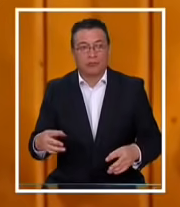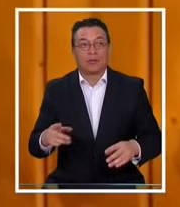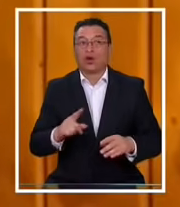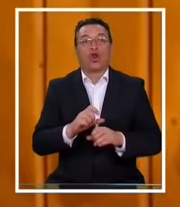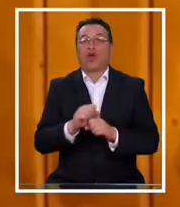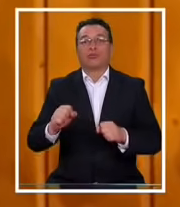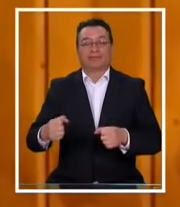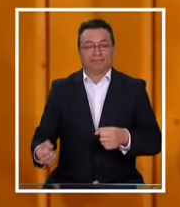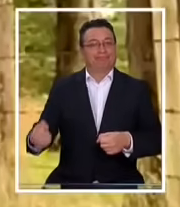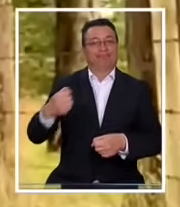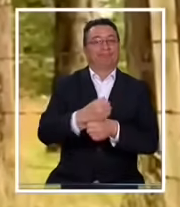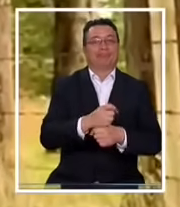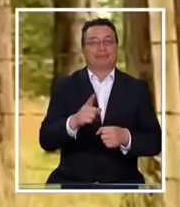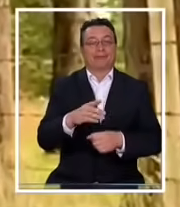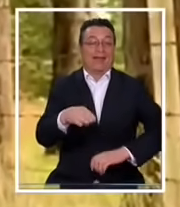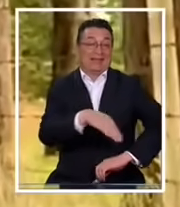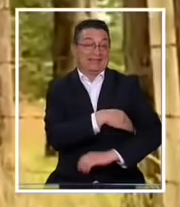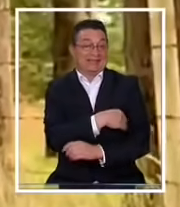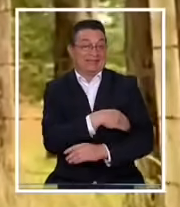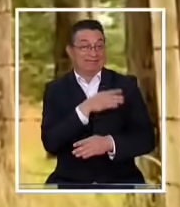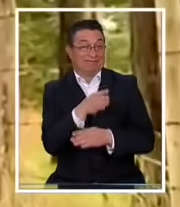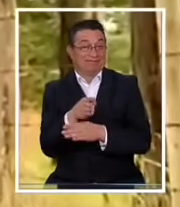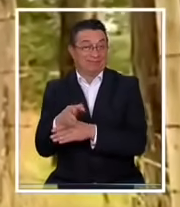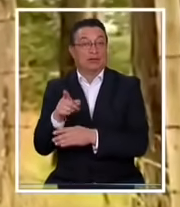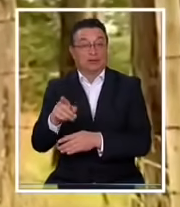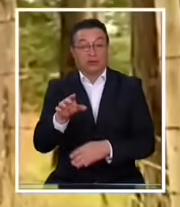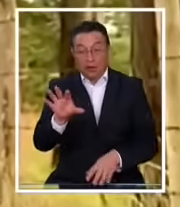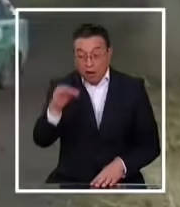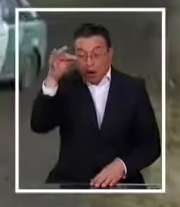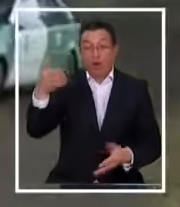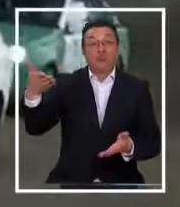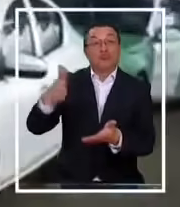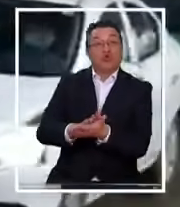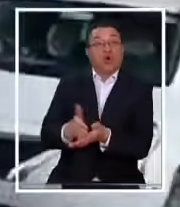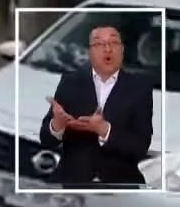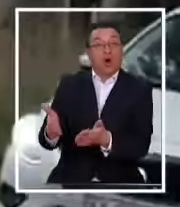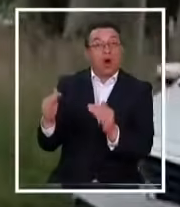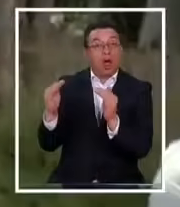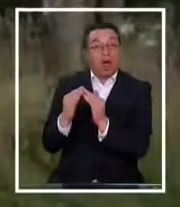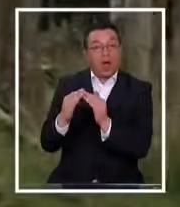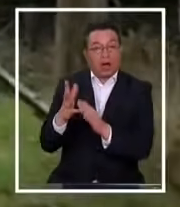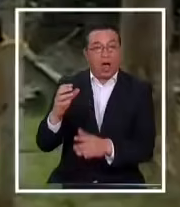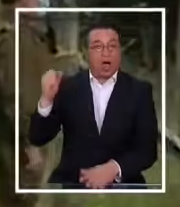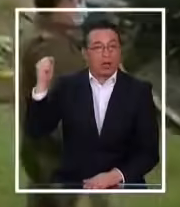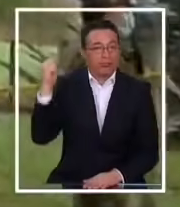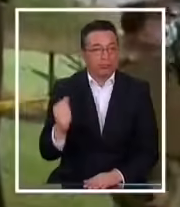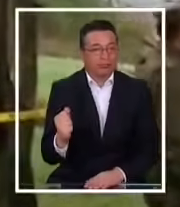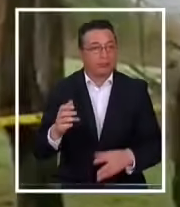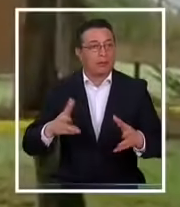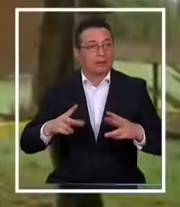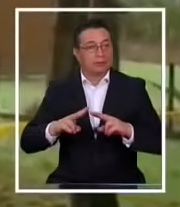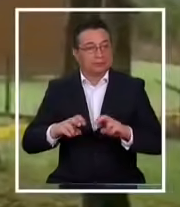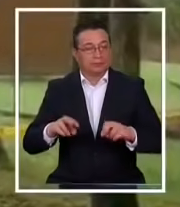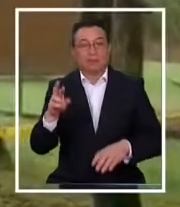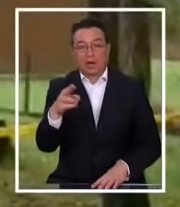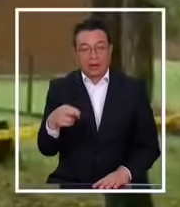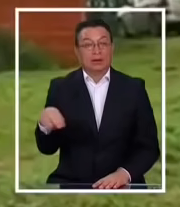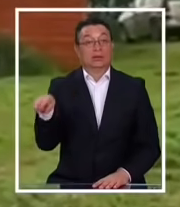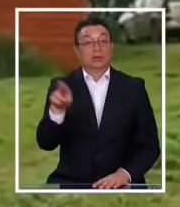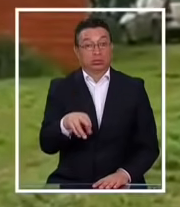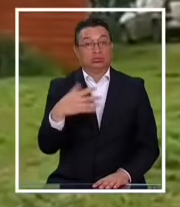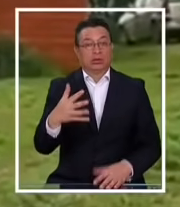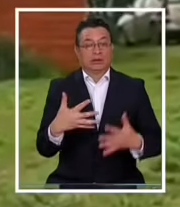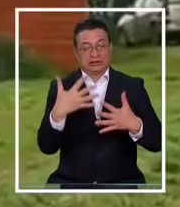podrá asumir. El asistente social de 47 años fue encontrado muerto en su casa, investigan un homicidio. Fue reelecto después de haber